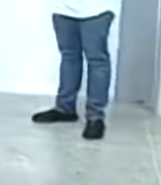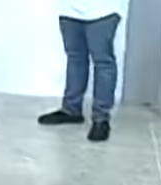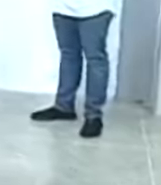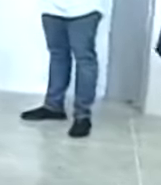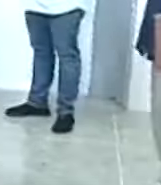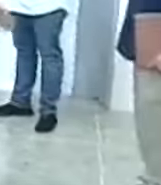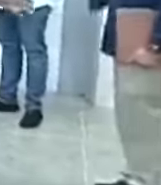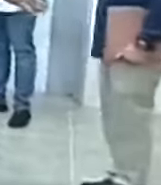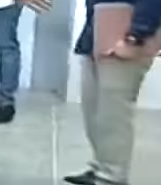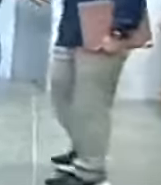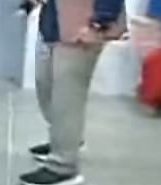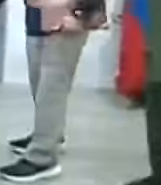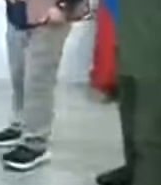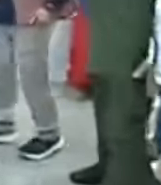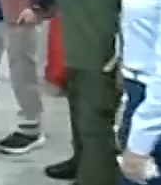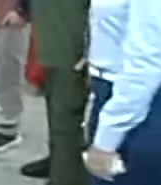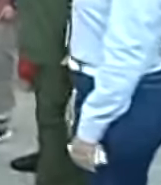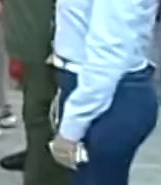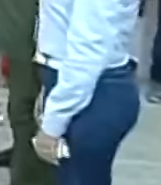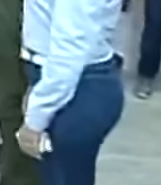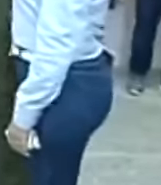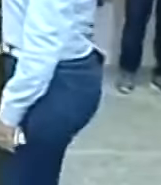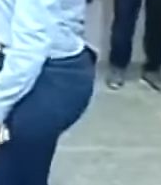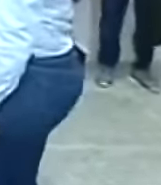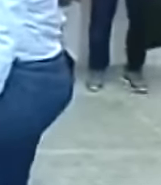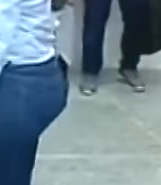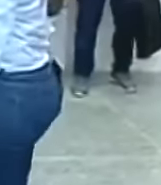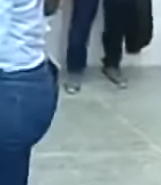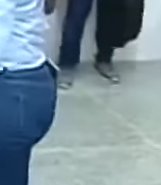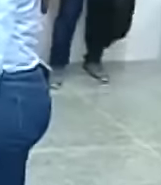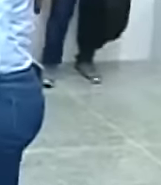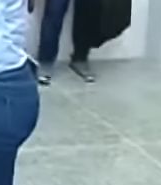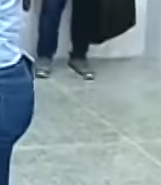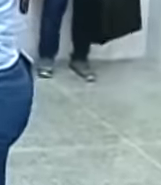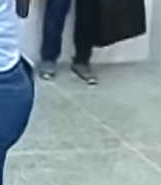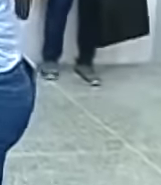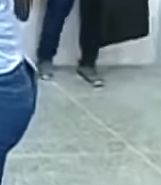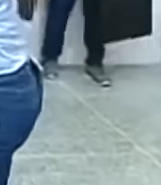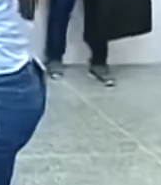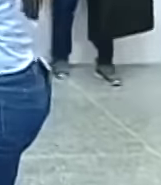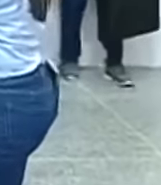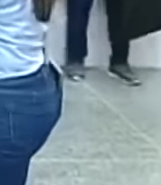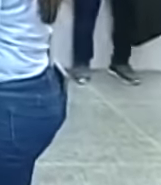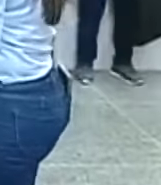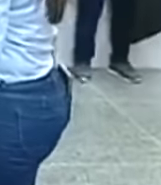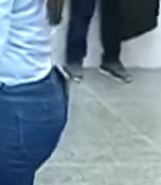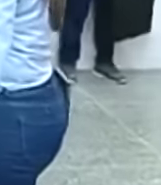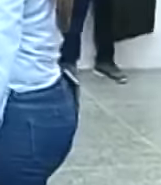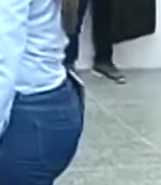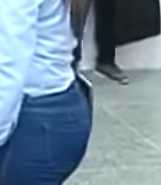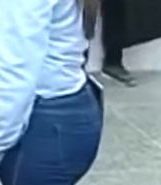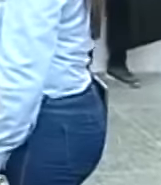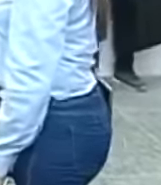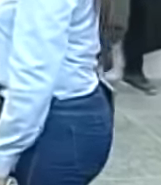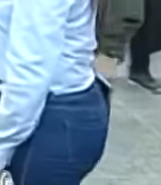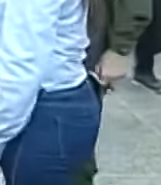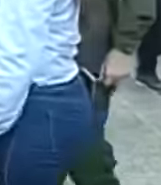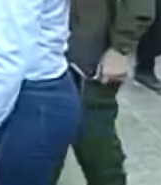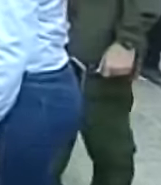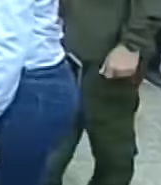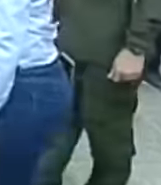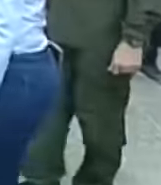Experimental de la UNEFA, ubicada acá en la parroquia San José, en Tucupita, estado Delta Amacuro. Allí vemos el